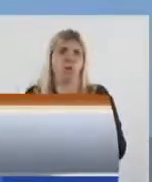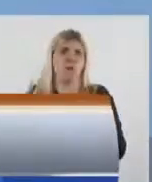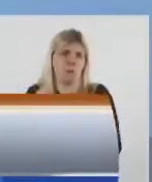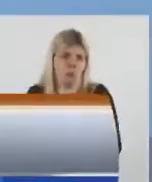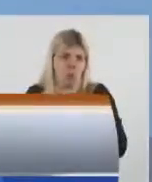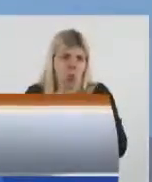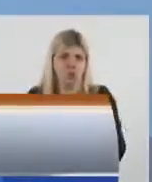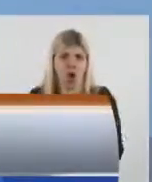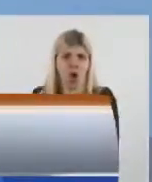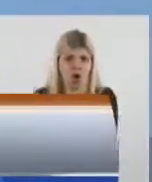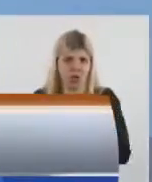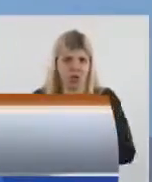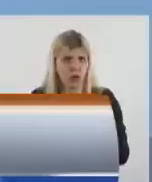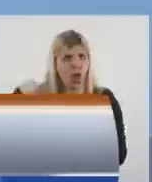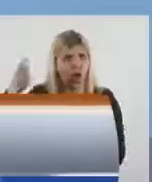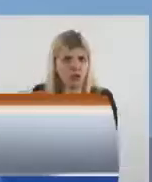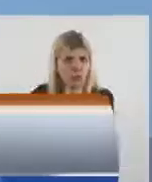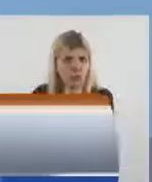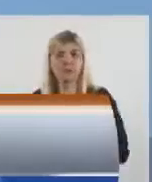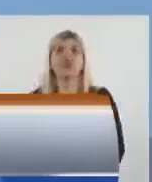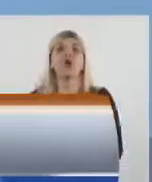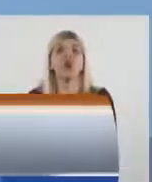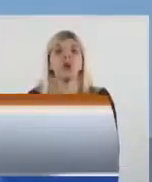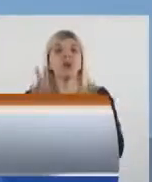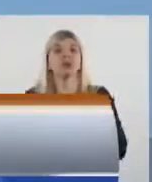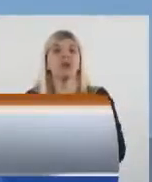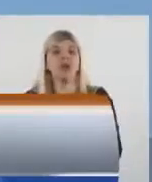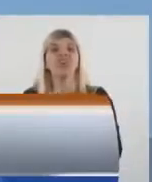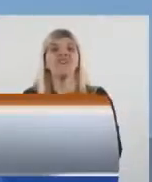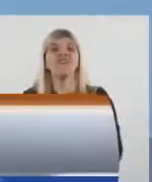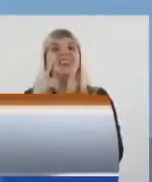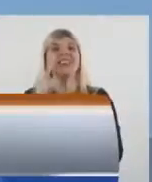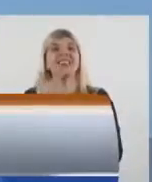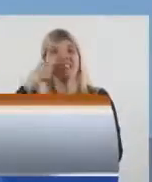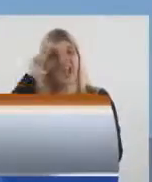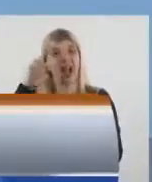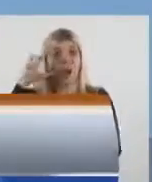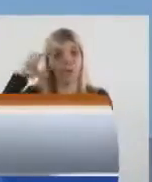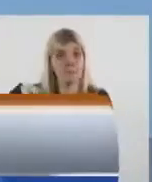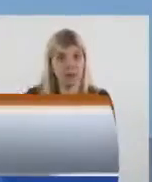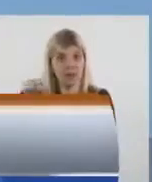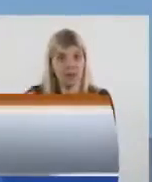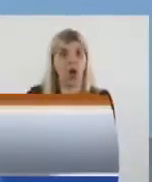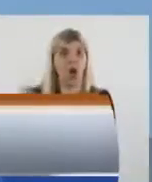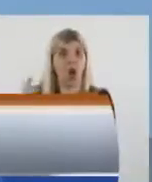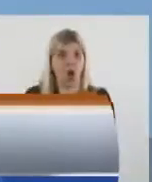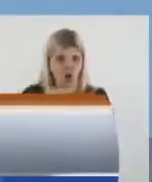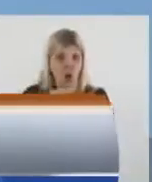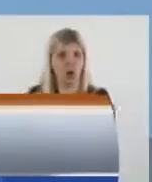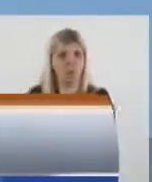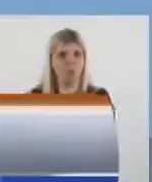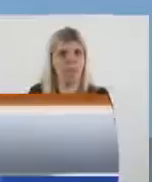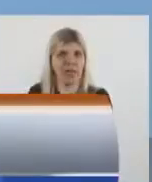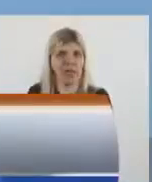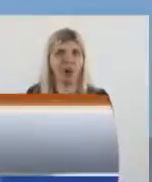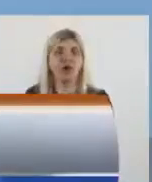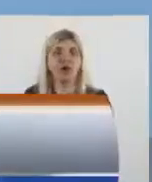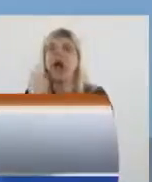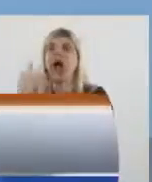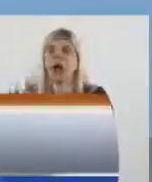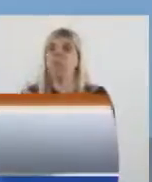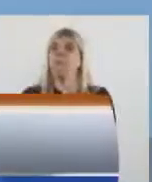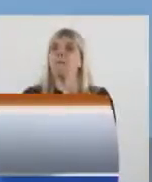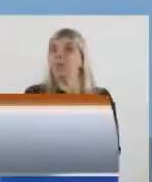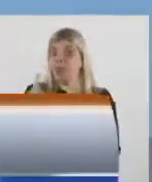con respecto a facer nosotros hemos pedido a facer con la condicionalidad de que estuviera